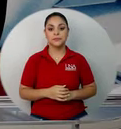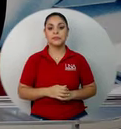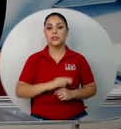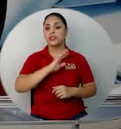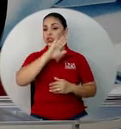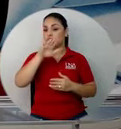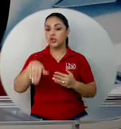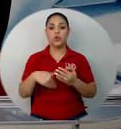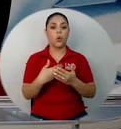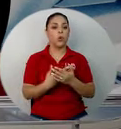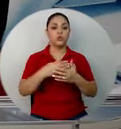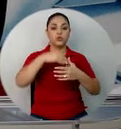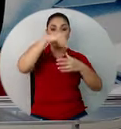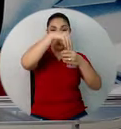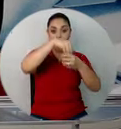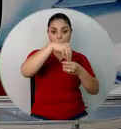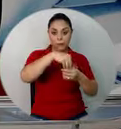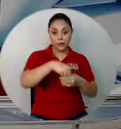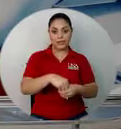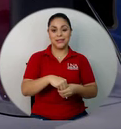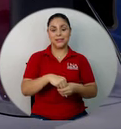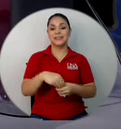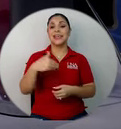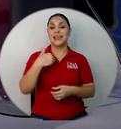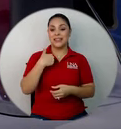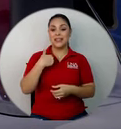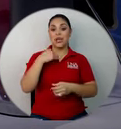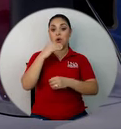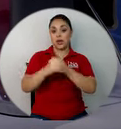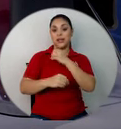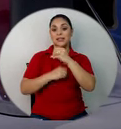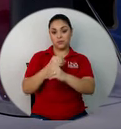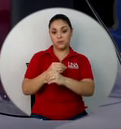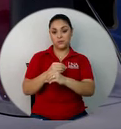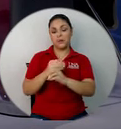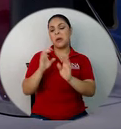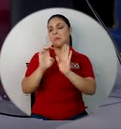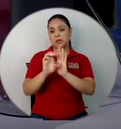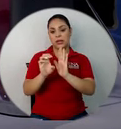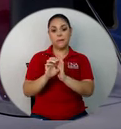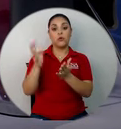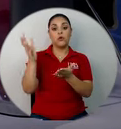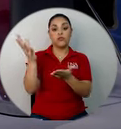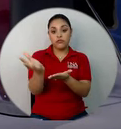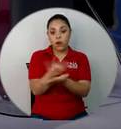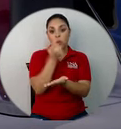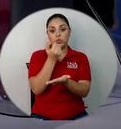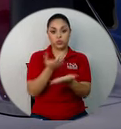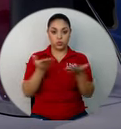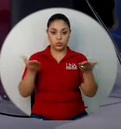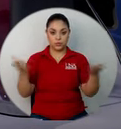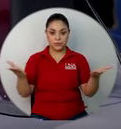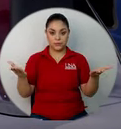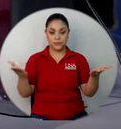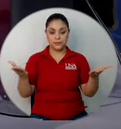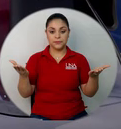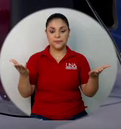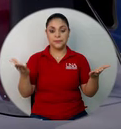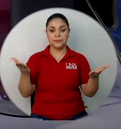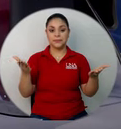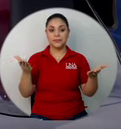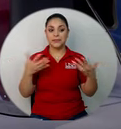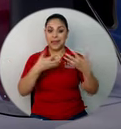todos los componentes que tiene la organización, usted hablaba hace un ratito sobre recursos, ¿verdad? Todos los recursos que están alrededor